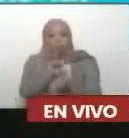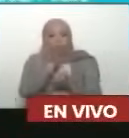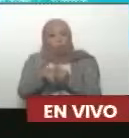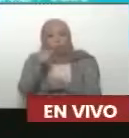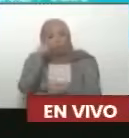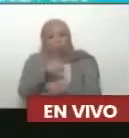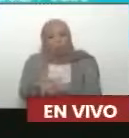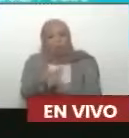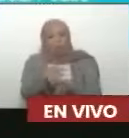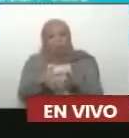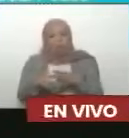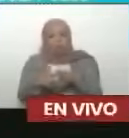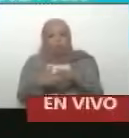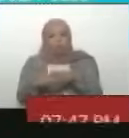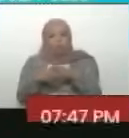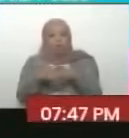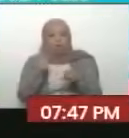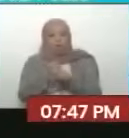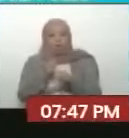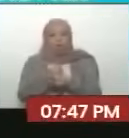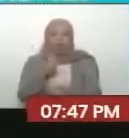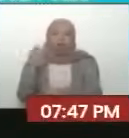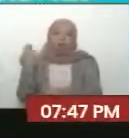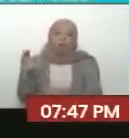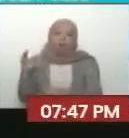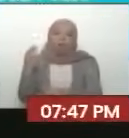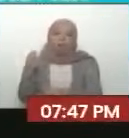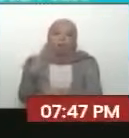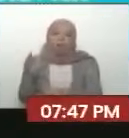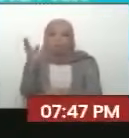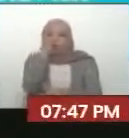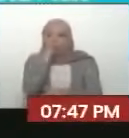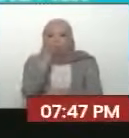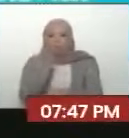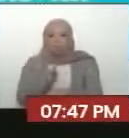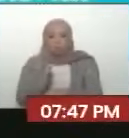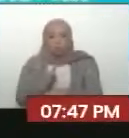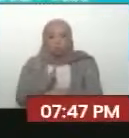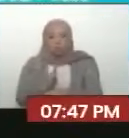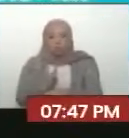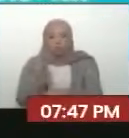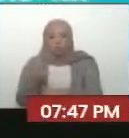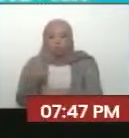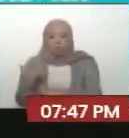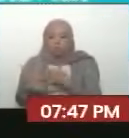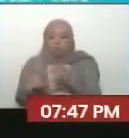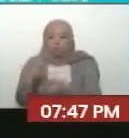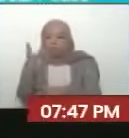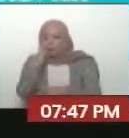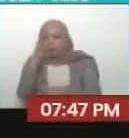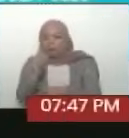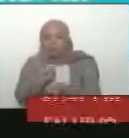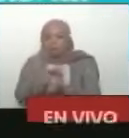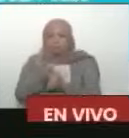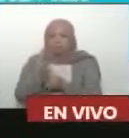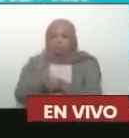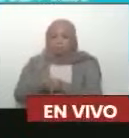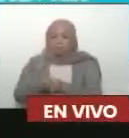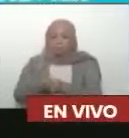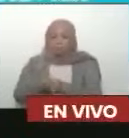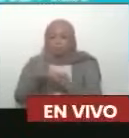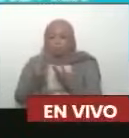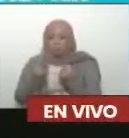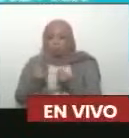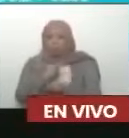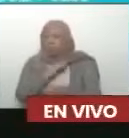Estados Unidos, cuando llegó a Colombia, a Brasil, y comenzaba a crujir Brasil y Colombia,